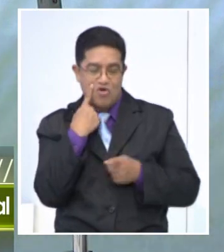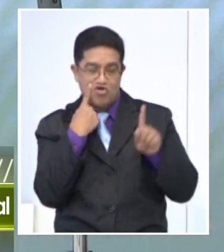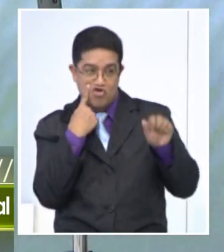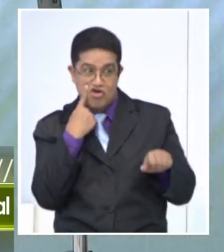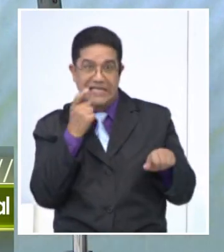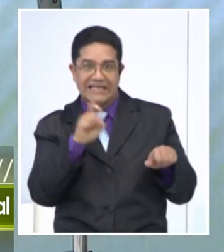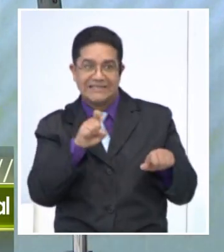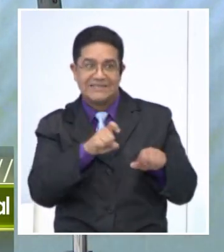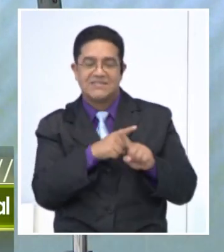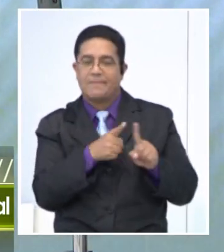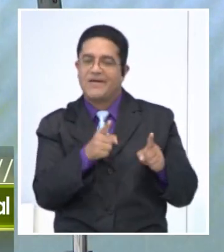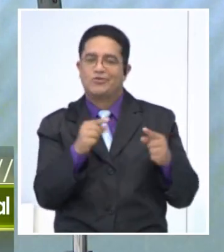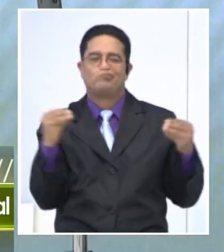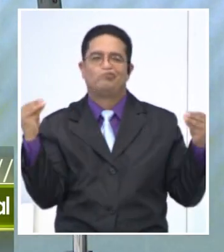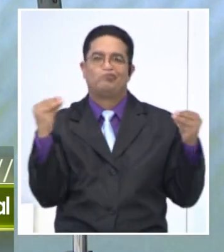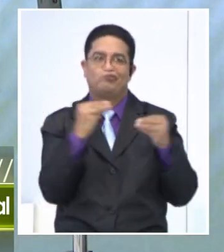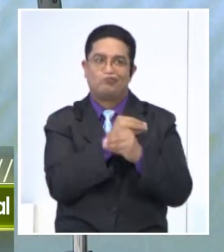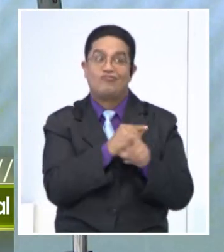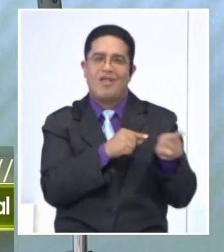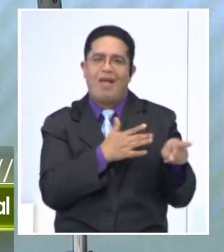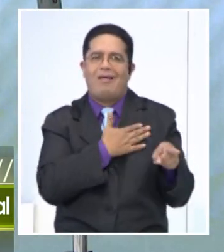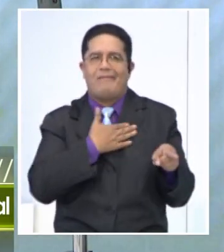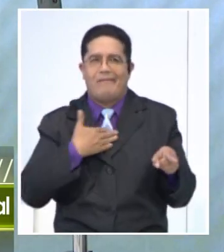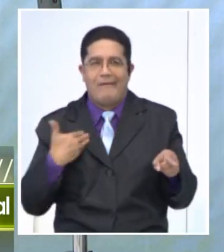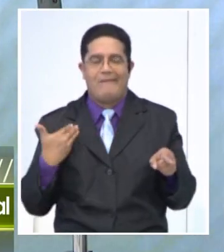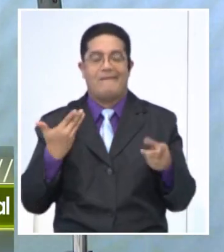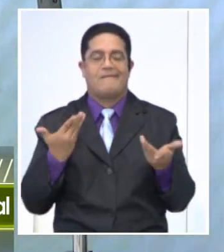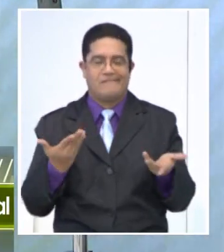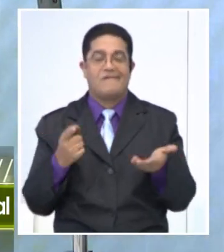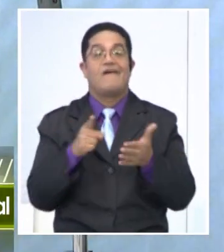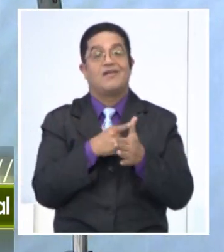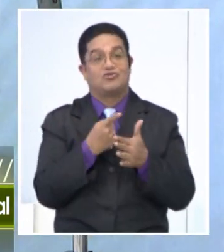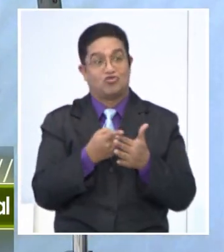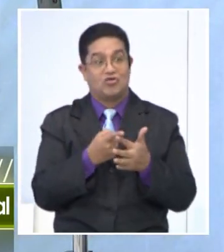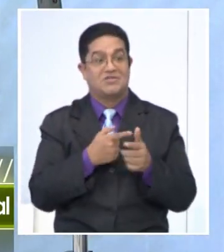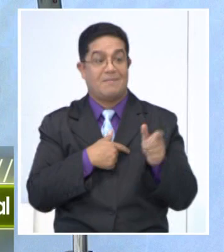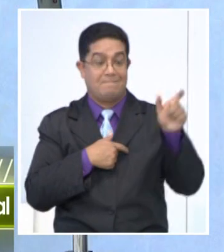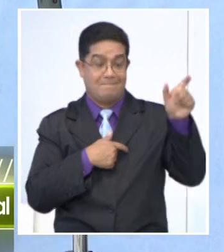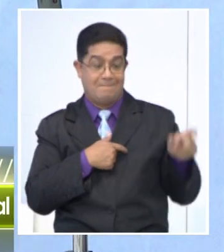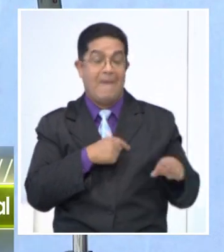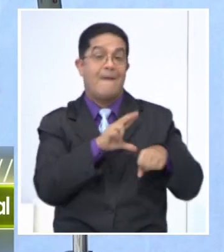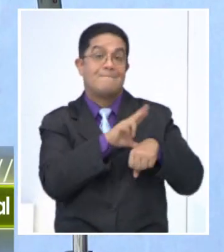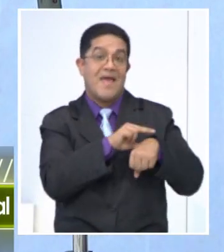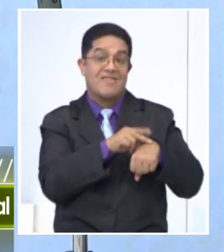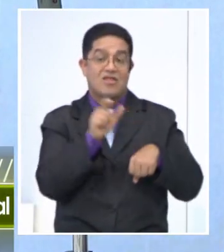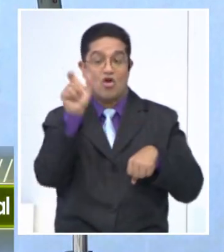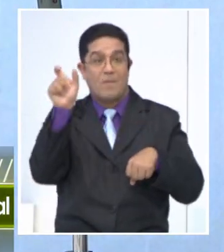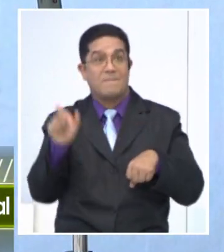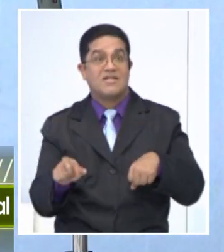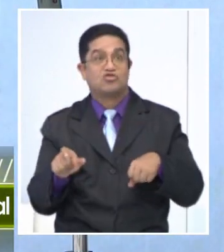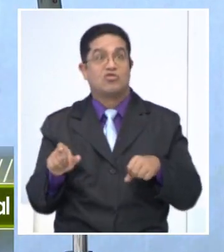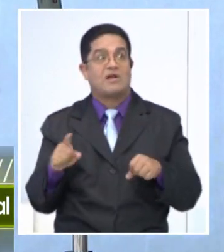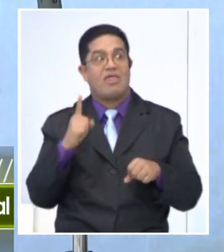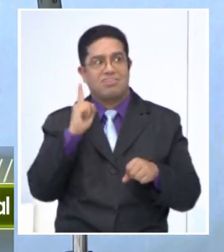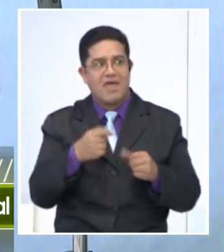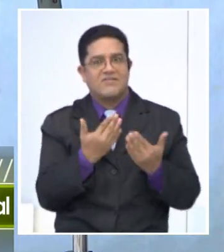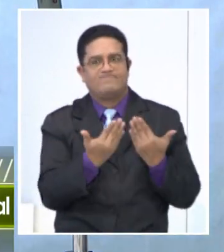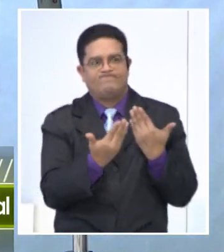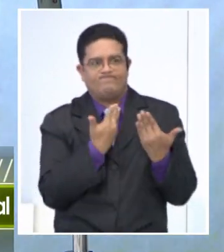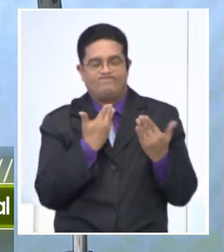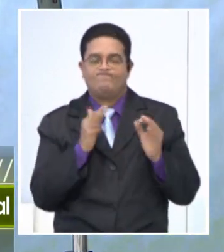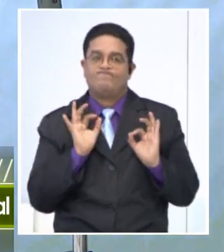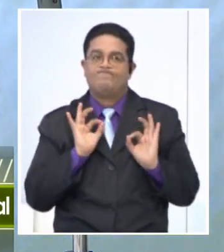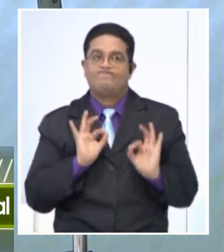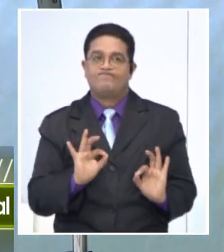lo que realmente le queda bien al paciente. Y allí es donde la relación médico-paciente tiene que establecerse de la mejor manera. Hay